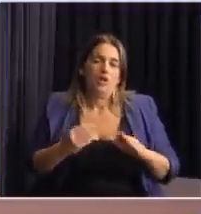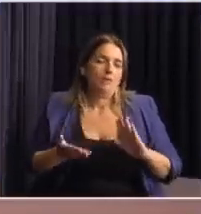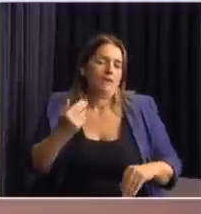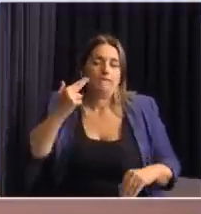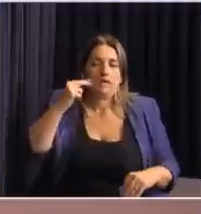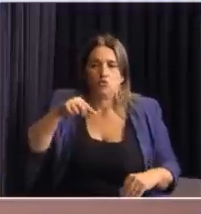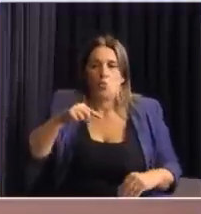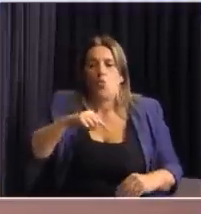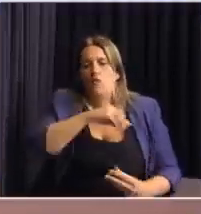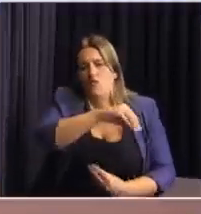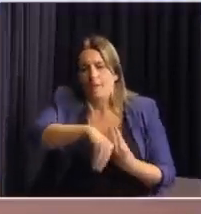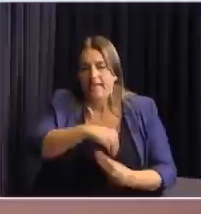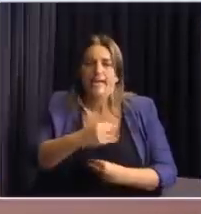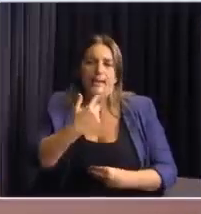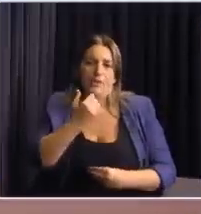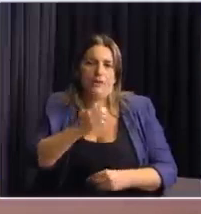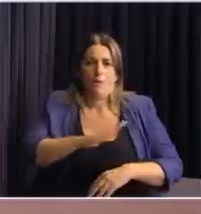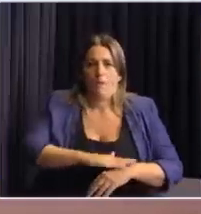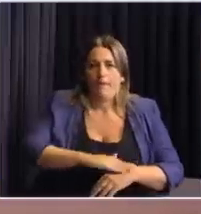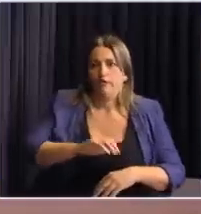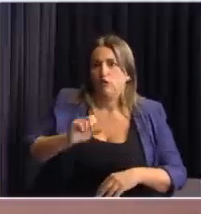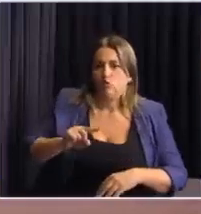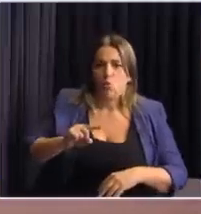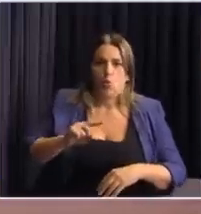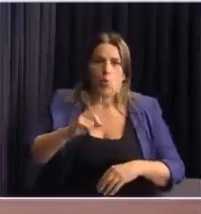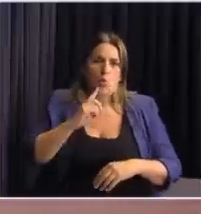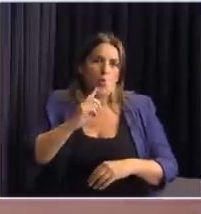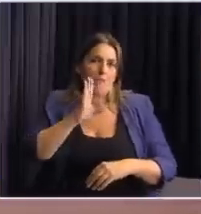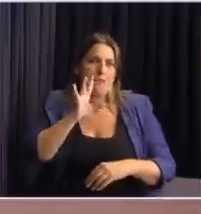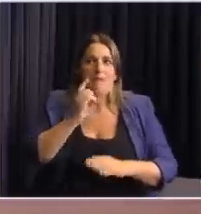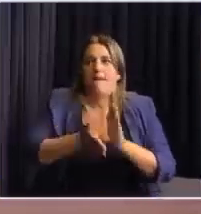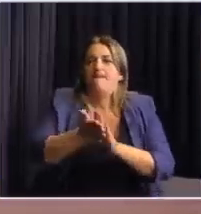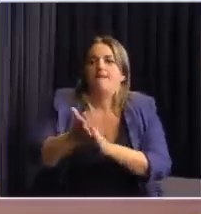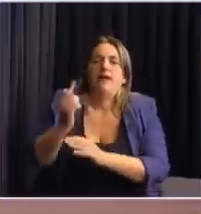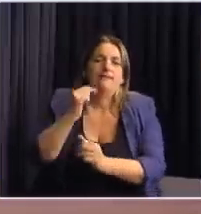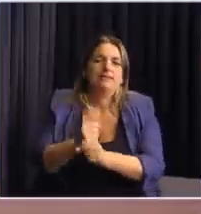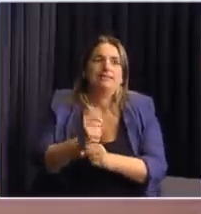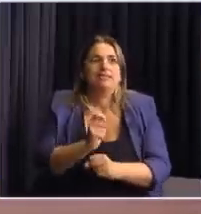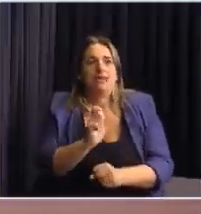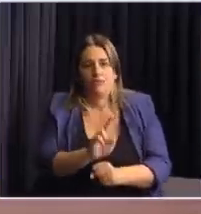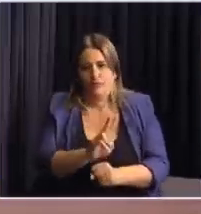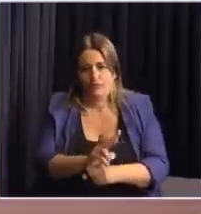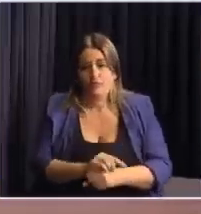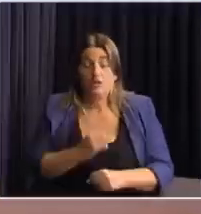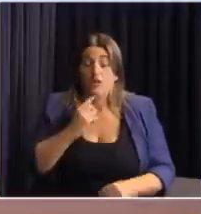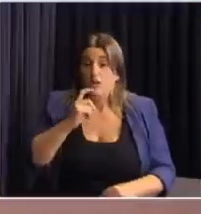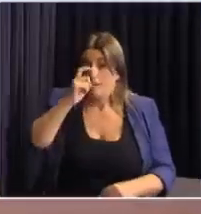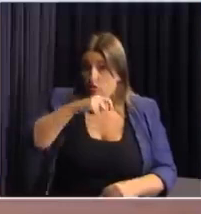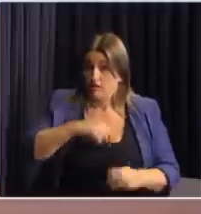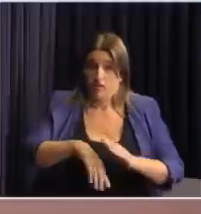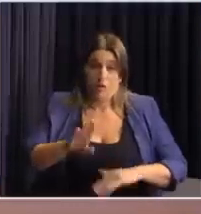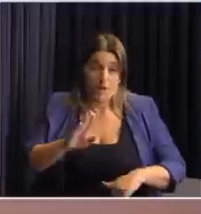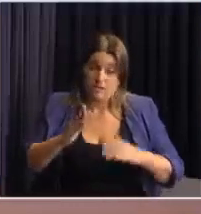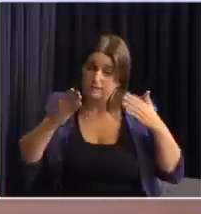en las familias, por ejemplo, en términos laborales. Y en Montevideo estamos privilegiando a los